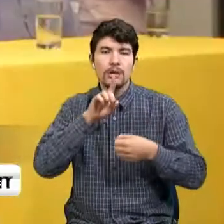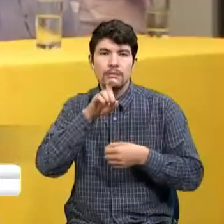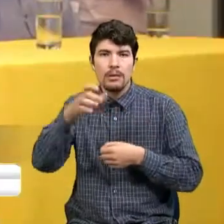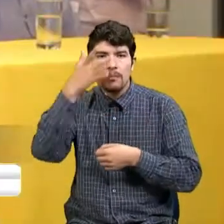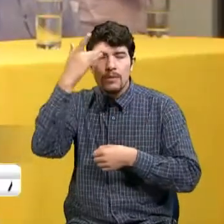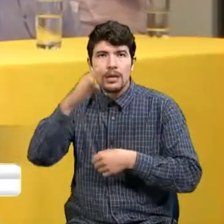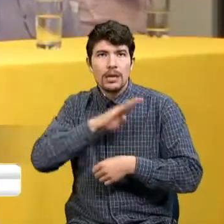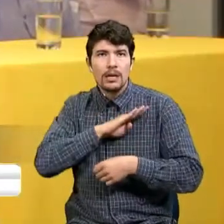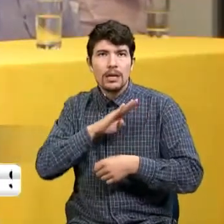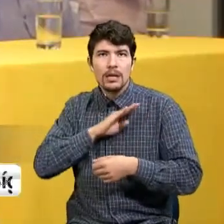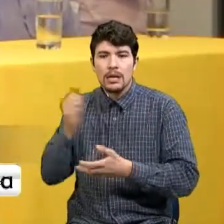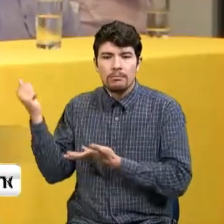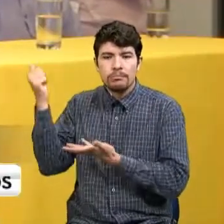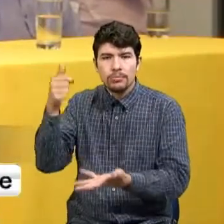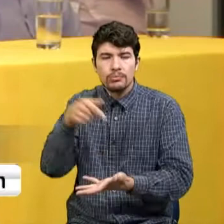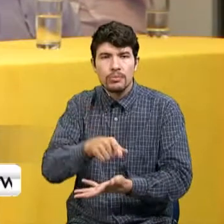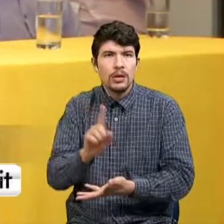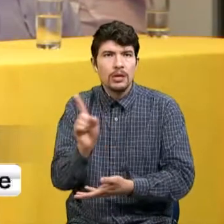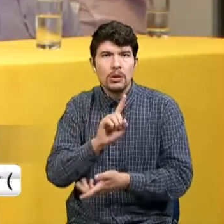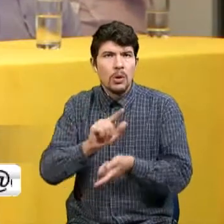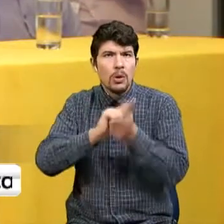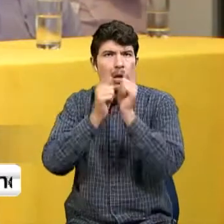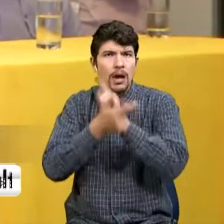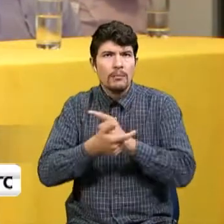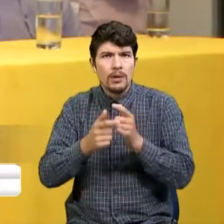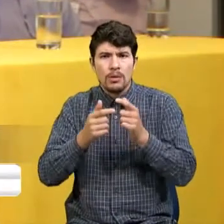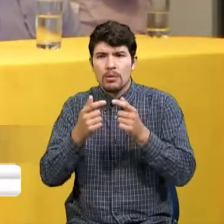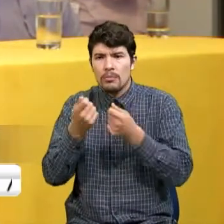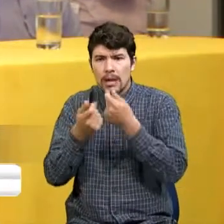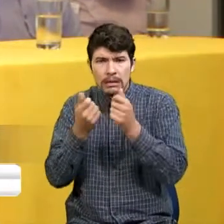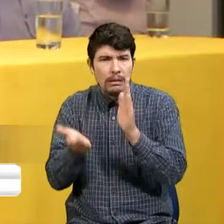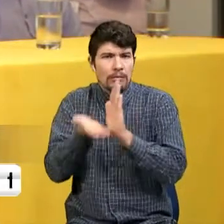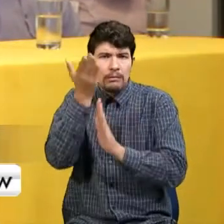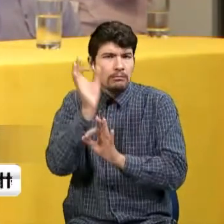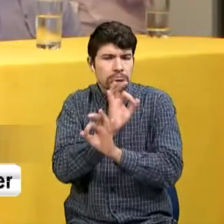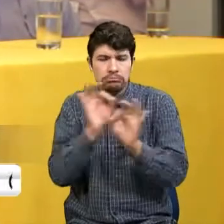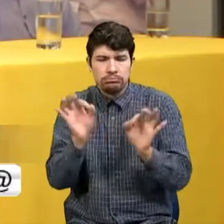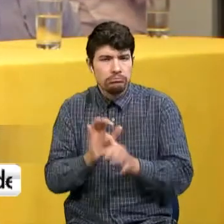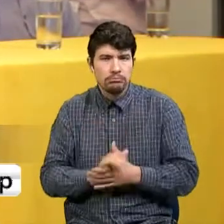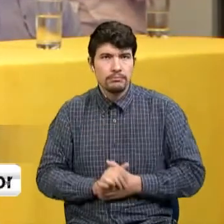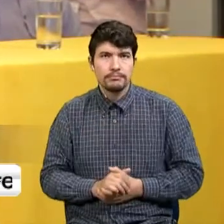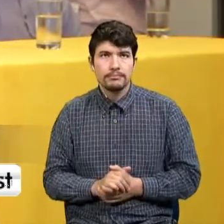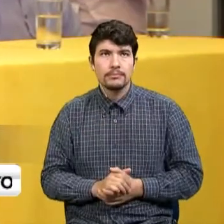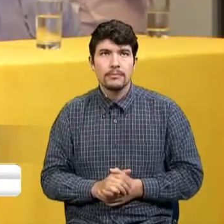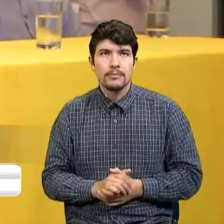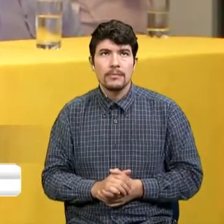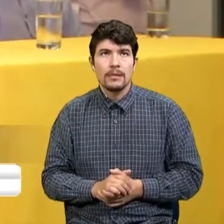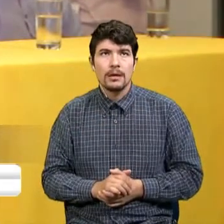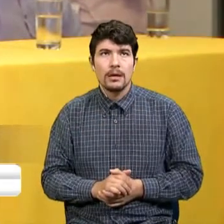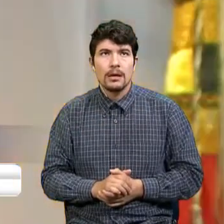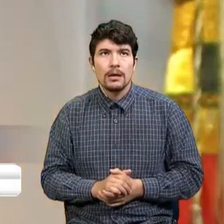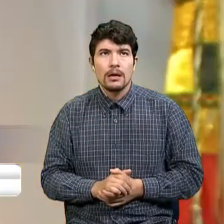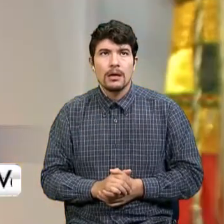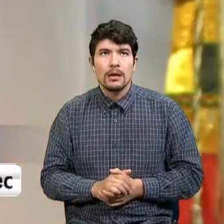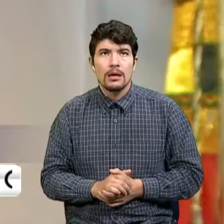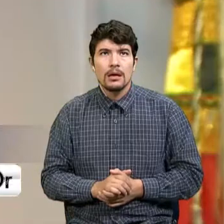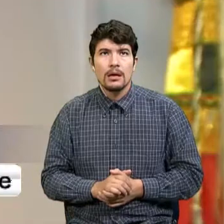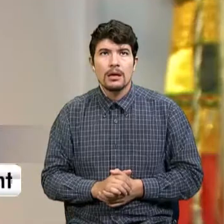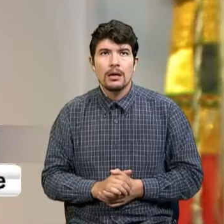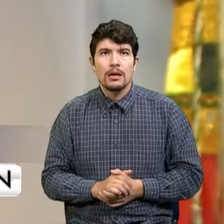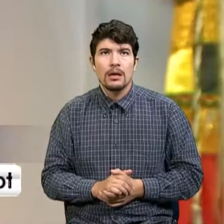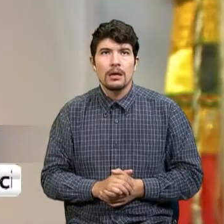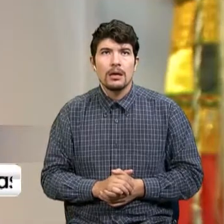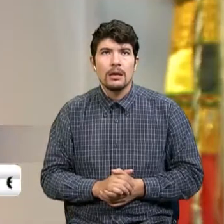alcaldía no invertirá dinero y no se cambiarán las tarifas no es fácil conseguir 250 millones